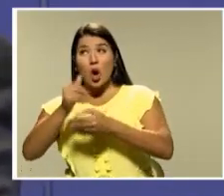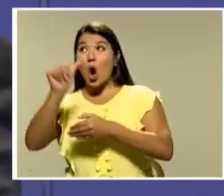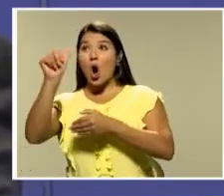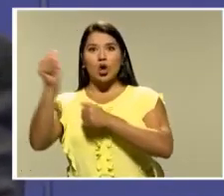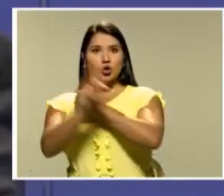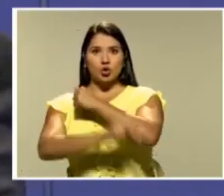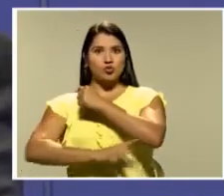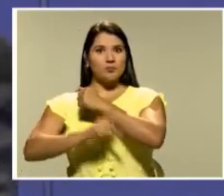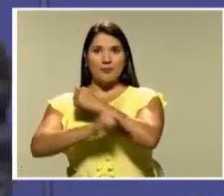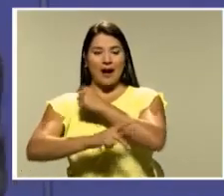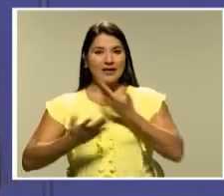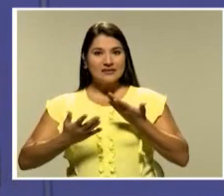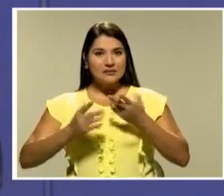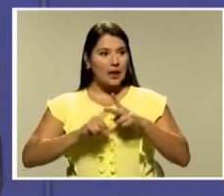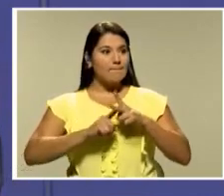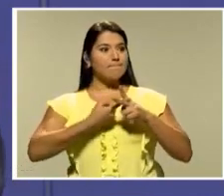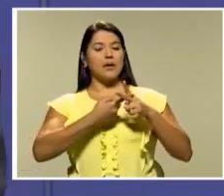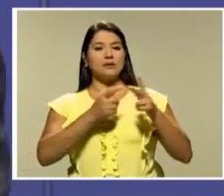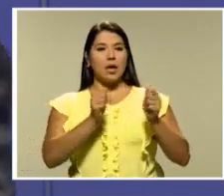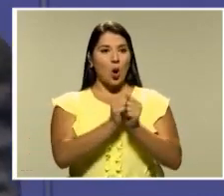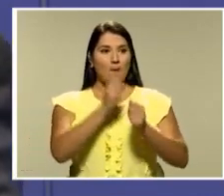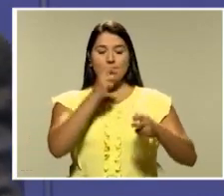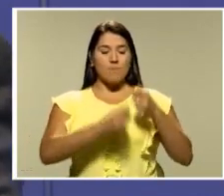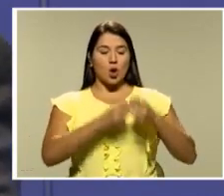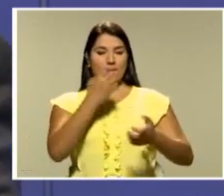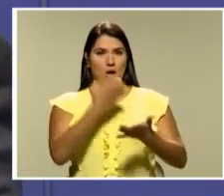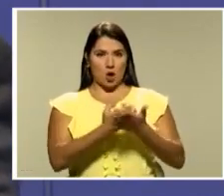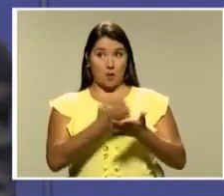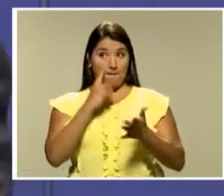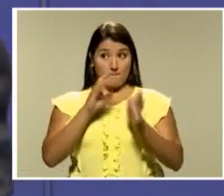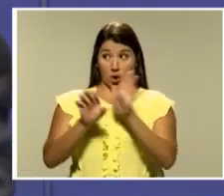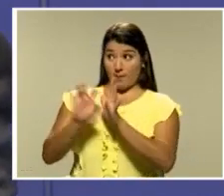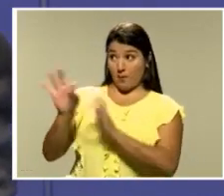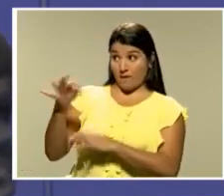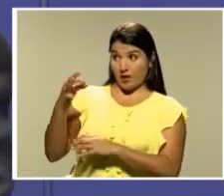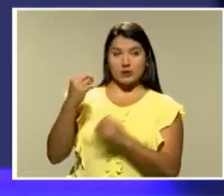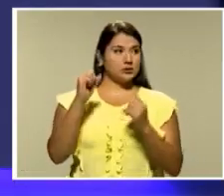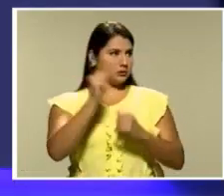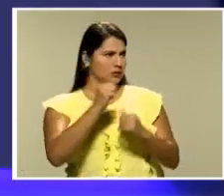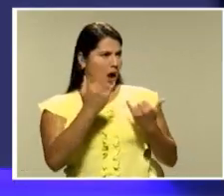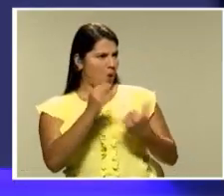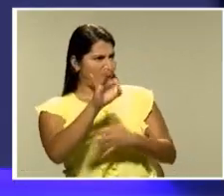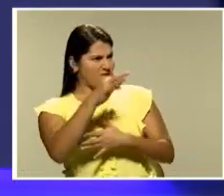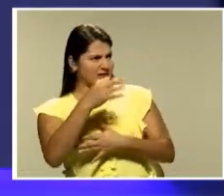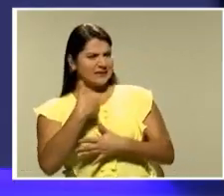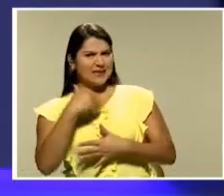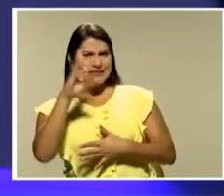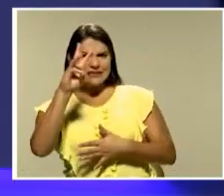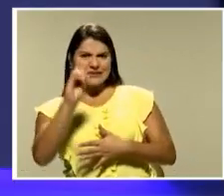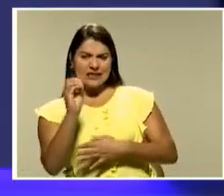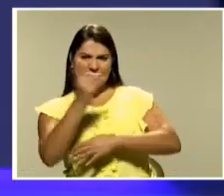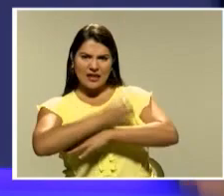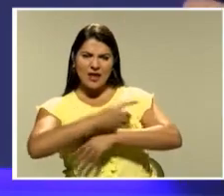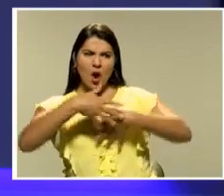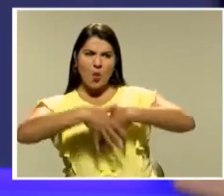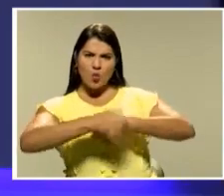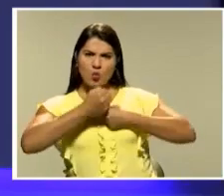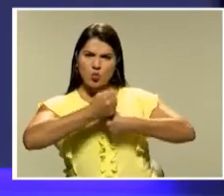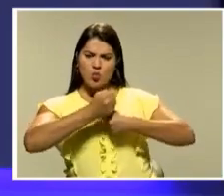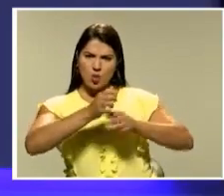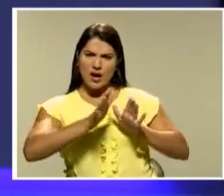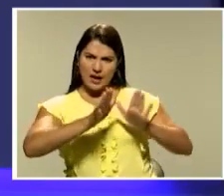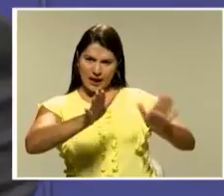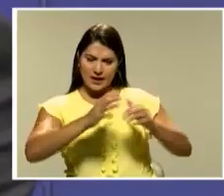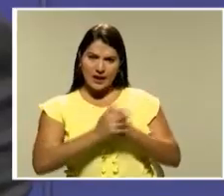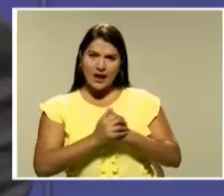entran en crisis, hablemos por ejemplo de Francia. Francia está con un problema, tienen 60 días de huelga general,